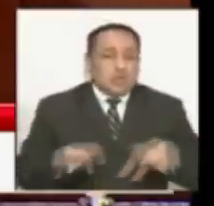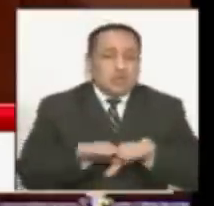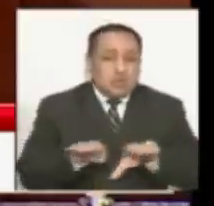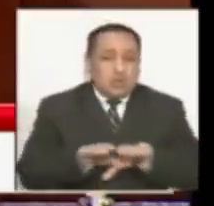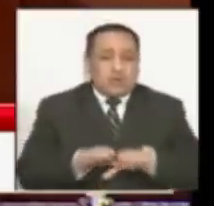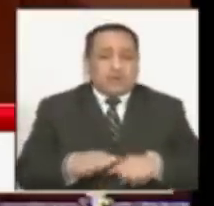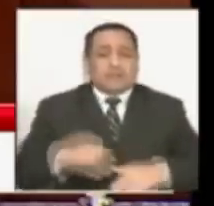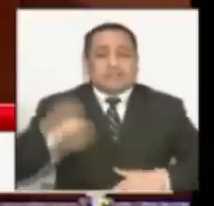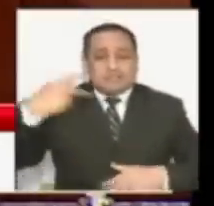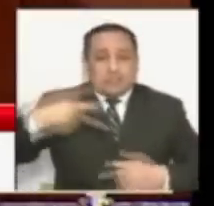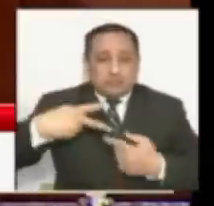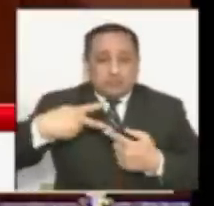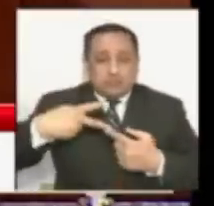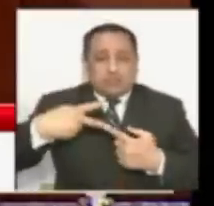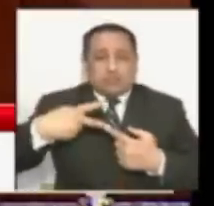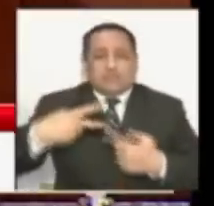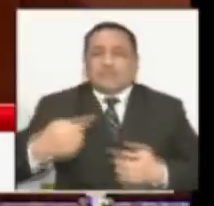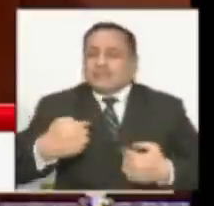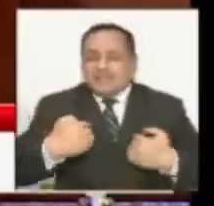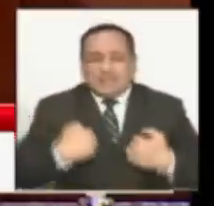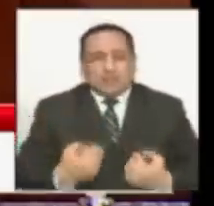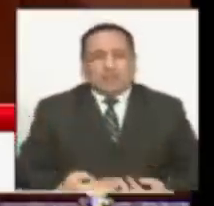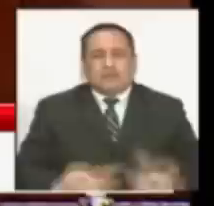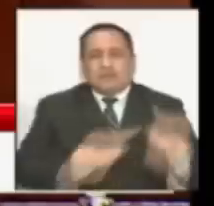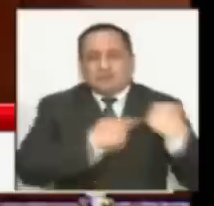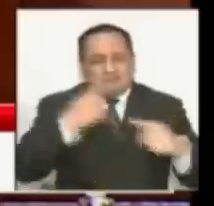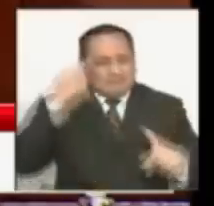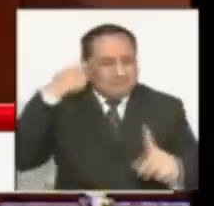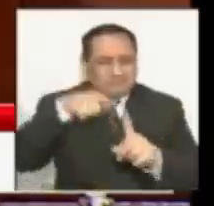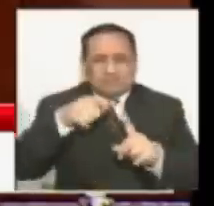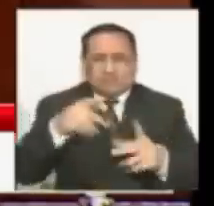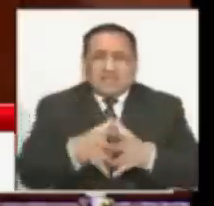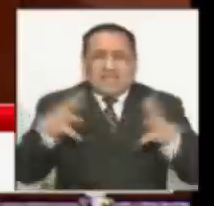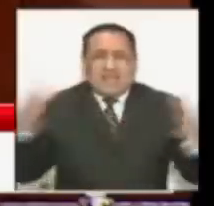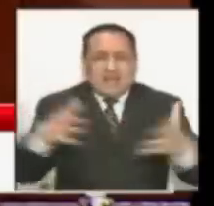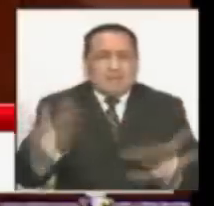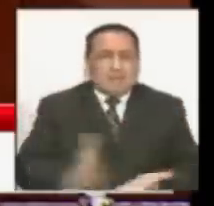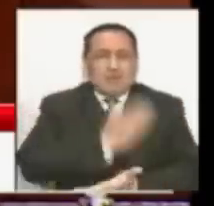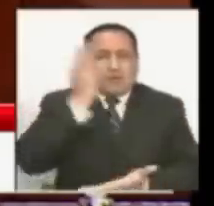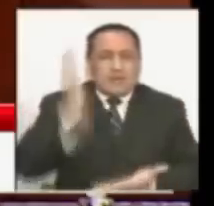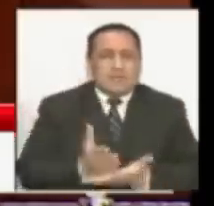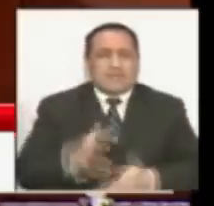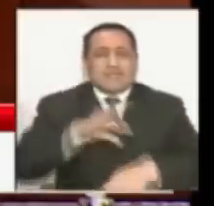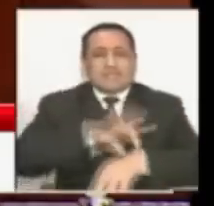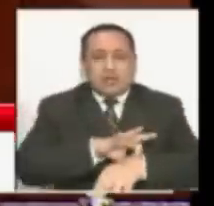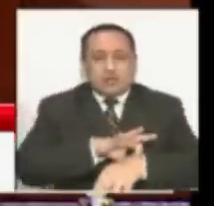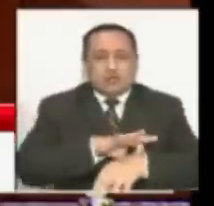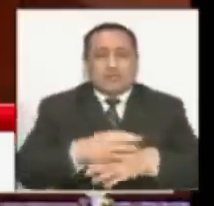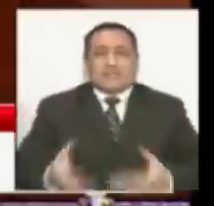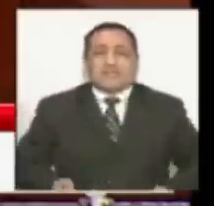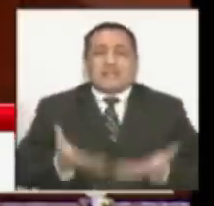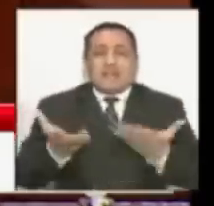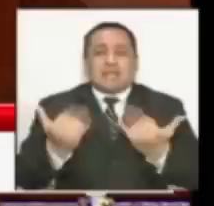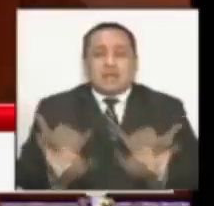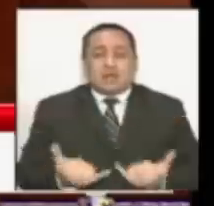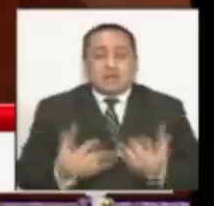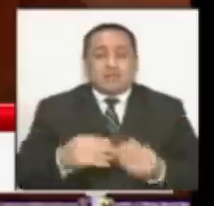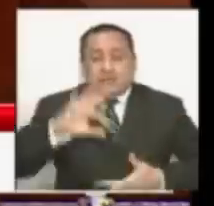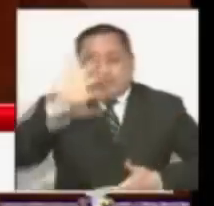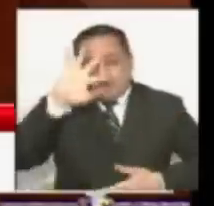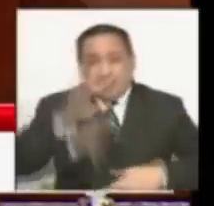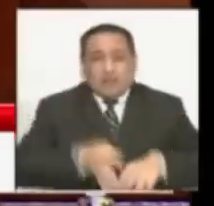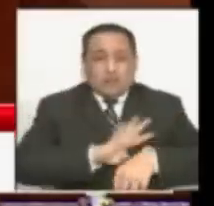Asimismo, en segundo lugar, debemos enfrentar la grave crisis económica y de salud originada por la